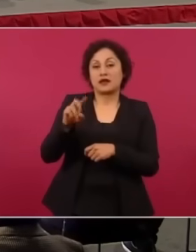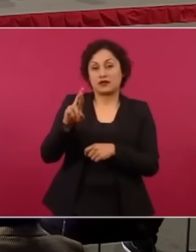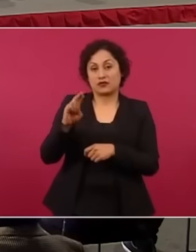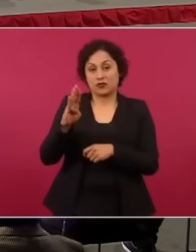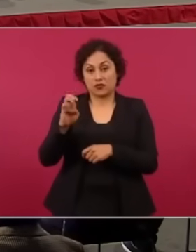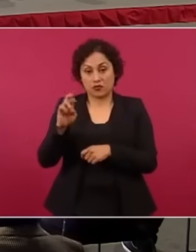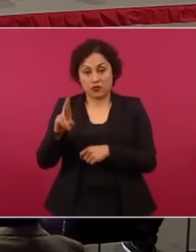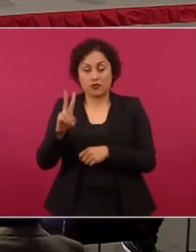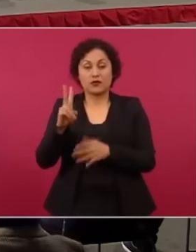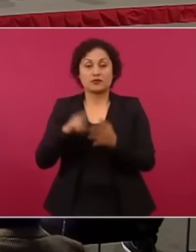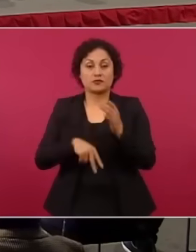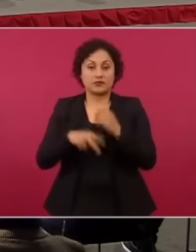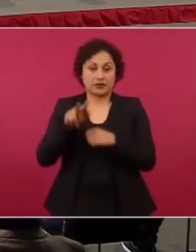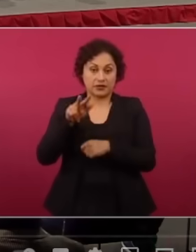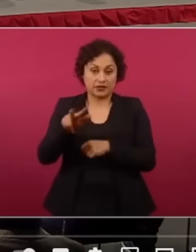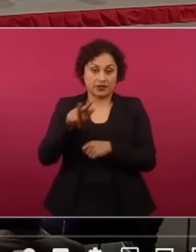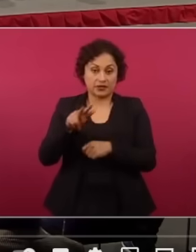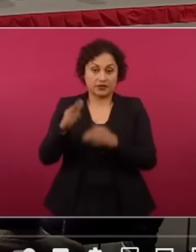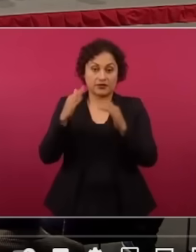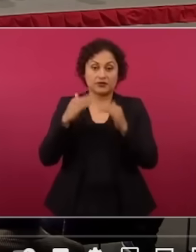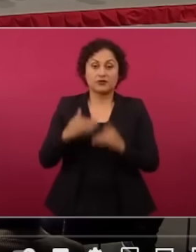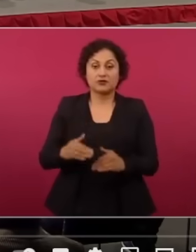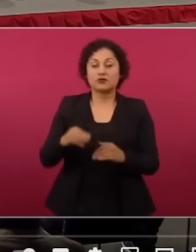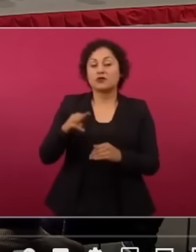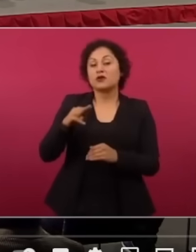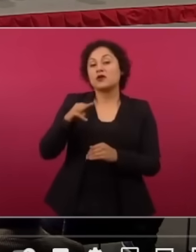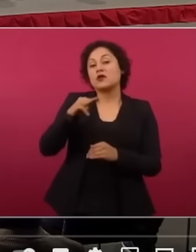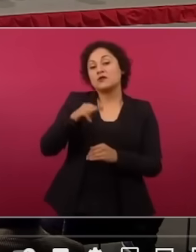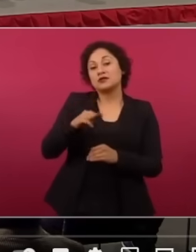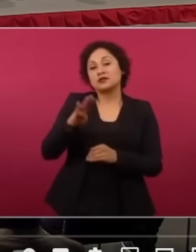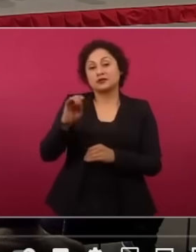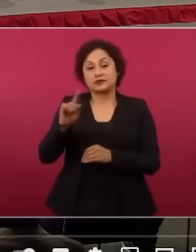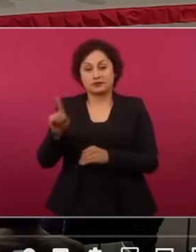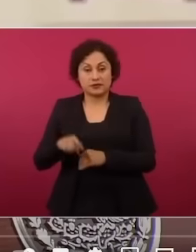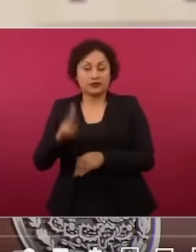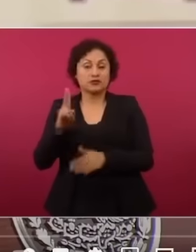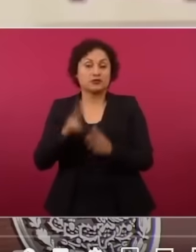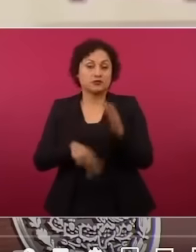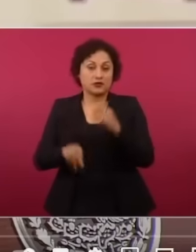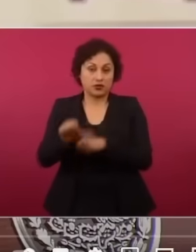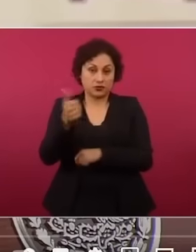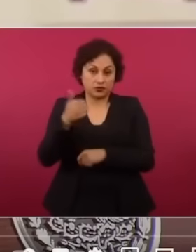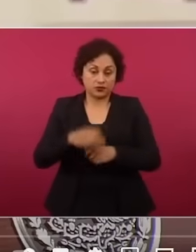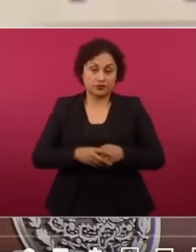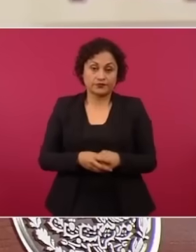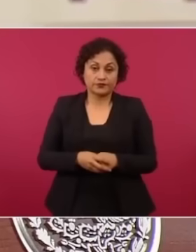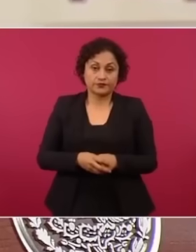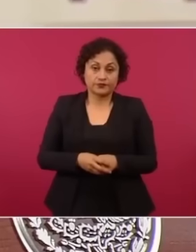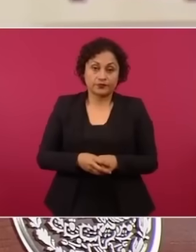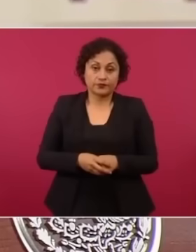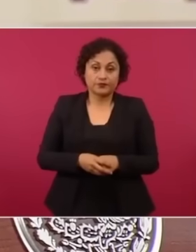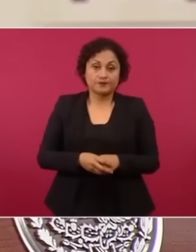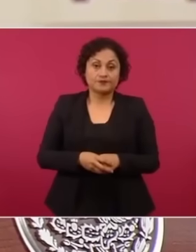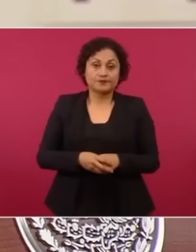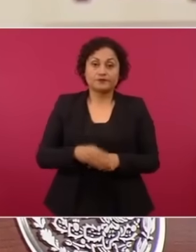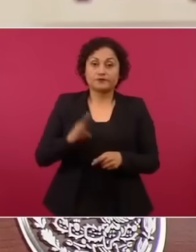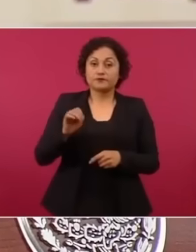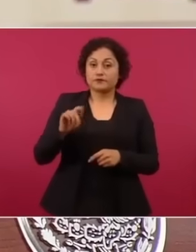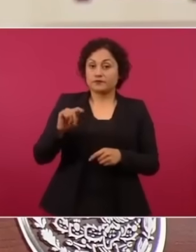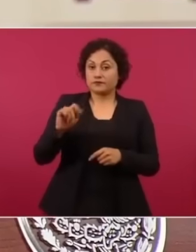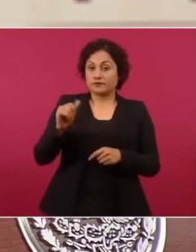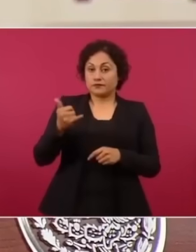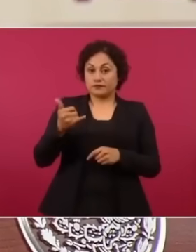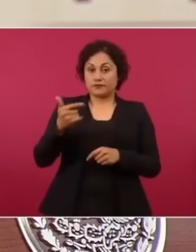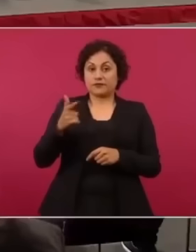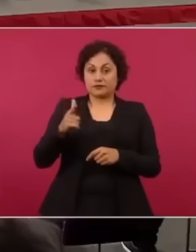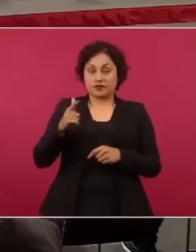Camry, un Sea-Ray, un Mercedes-Benz 2011, un Bentley